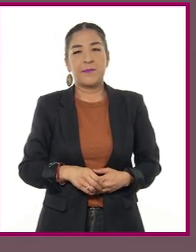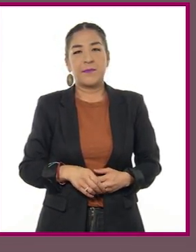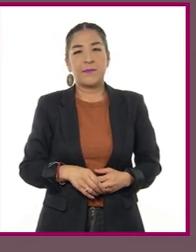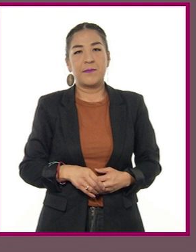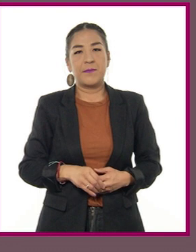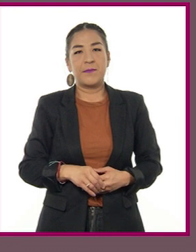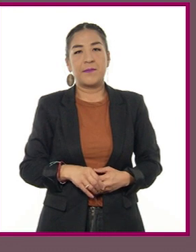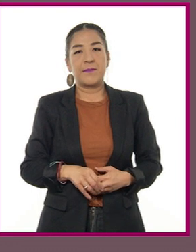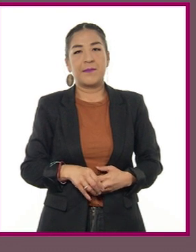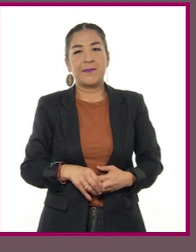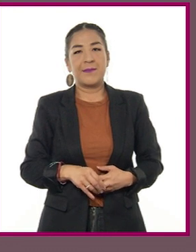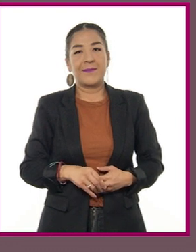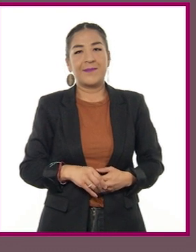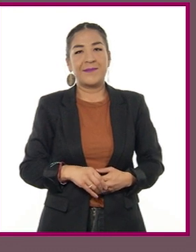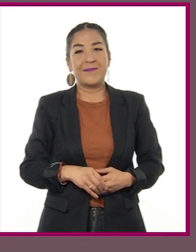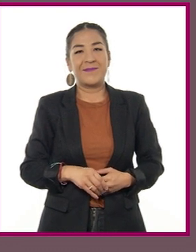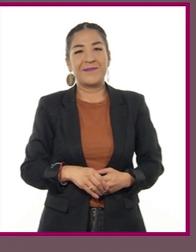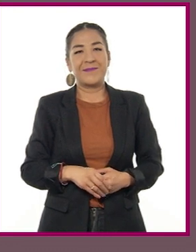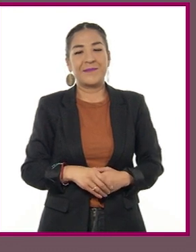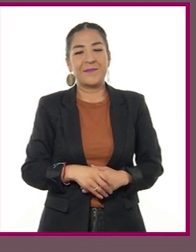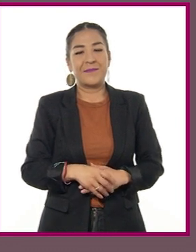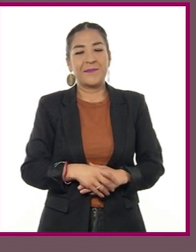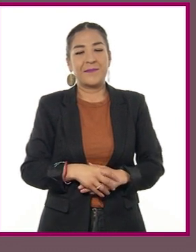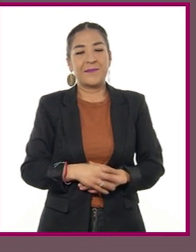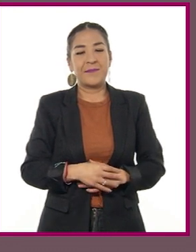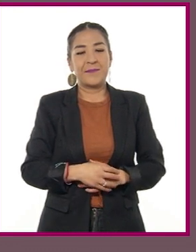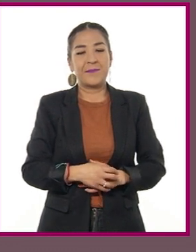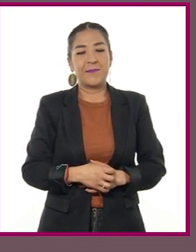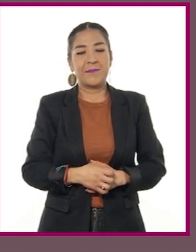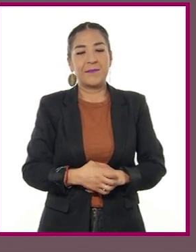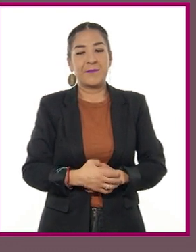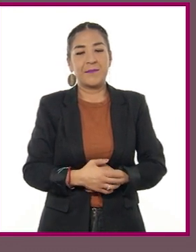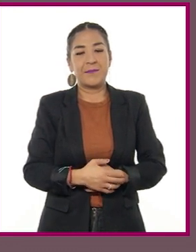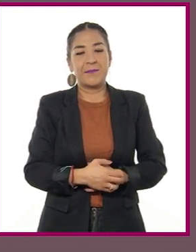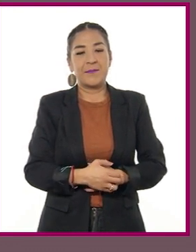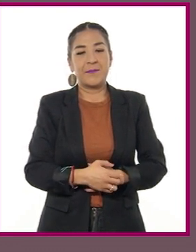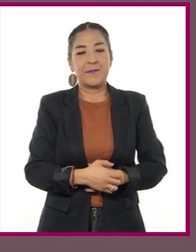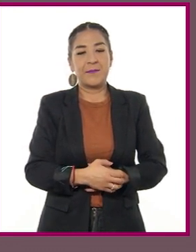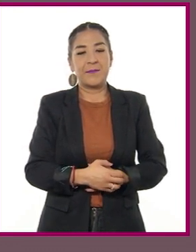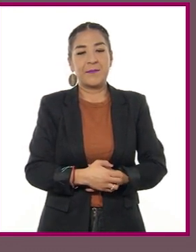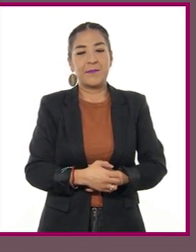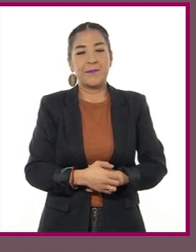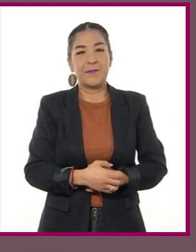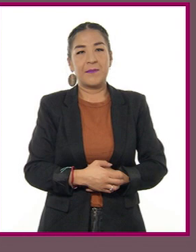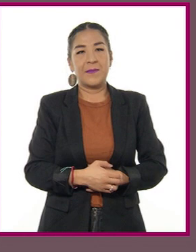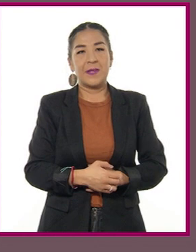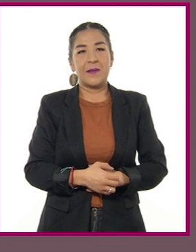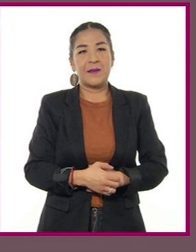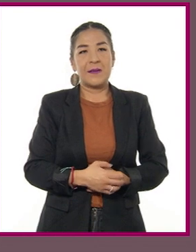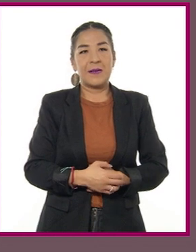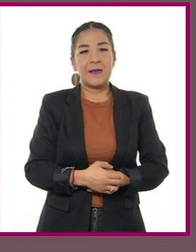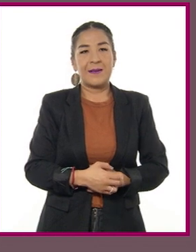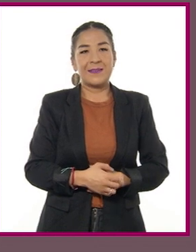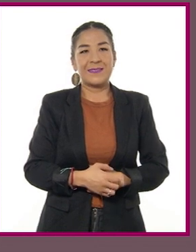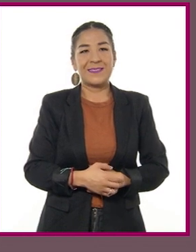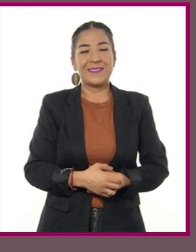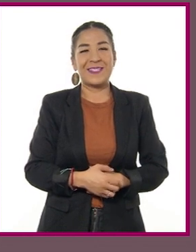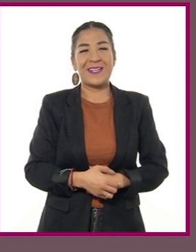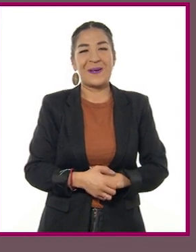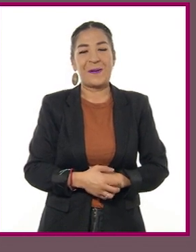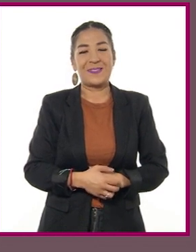sistemáticamente estructurados y de los que se deducen principios y leyes generales con capacidad predictiva